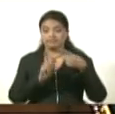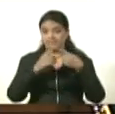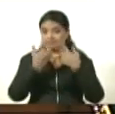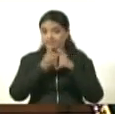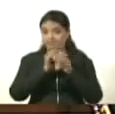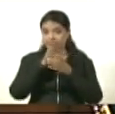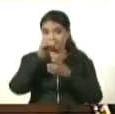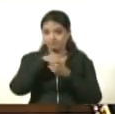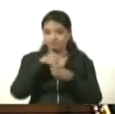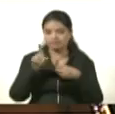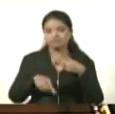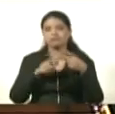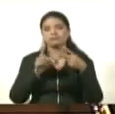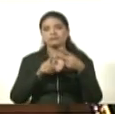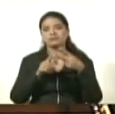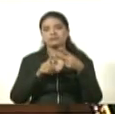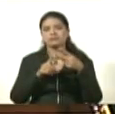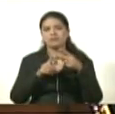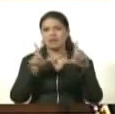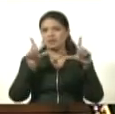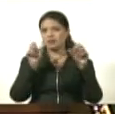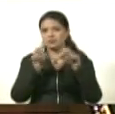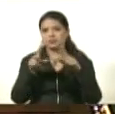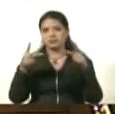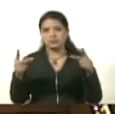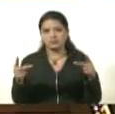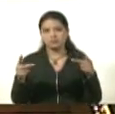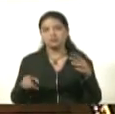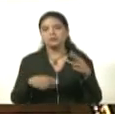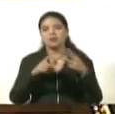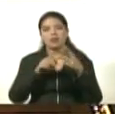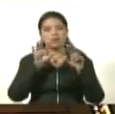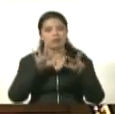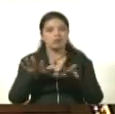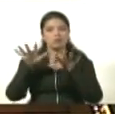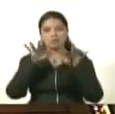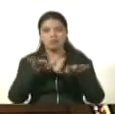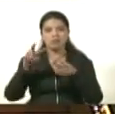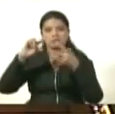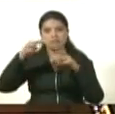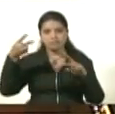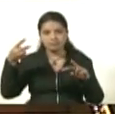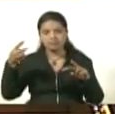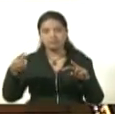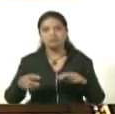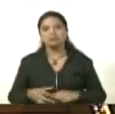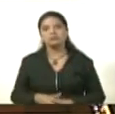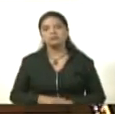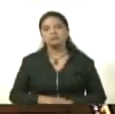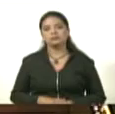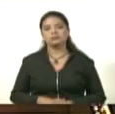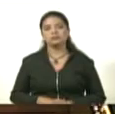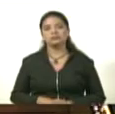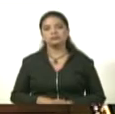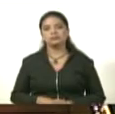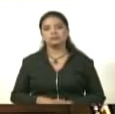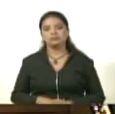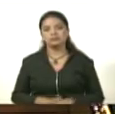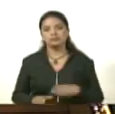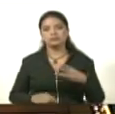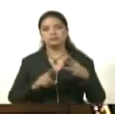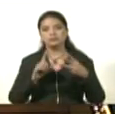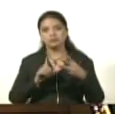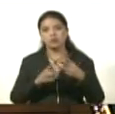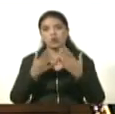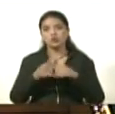interno, un elemento mediático corporativo que manipula y se convierte en un instrumento de agresión contra nuestro pueblo. Y